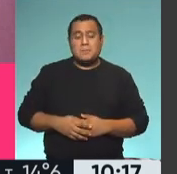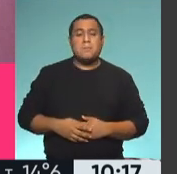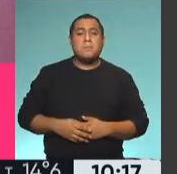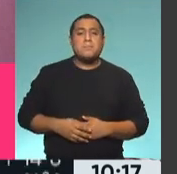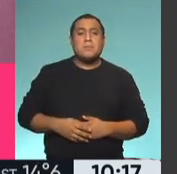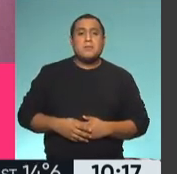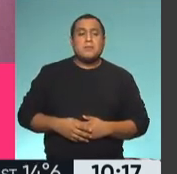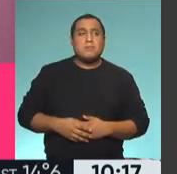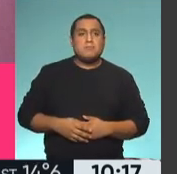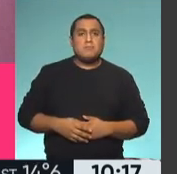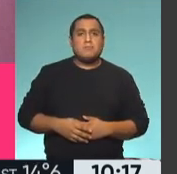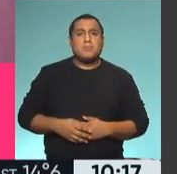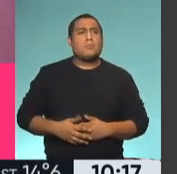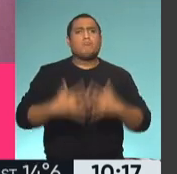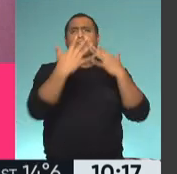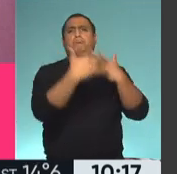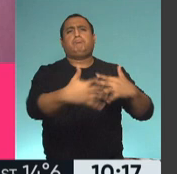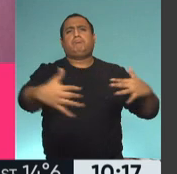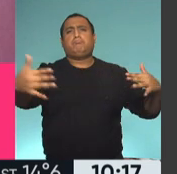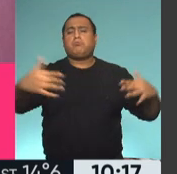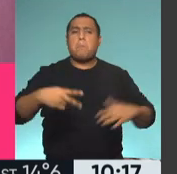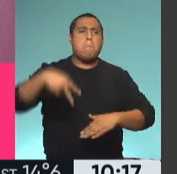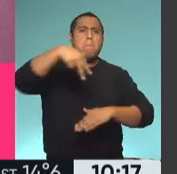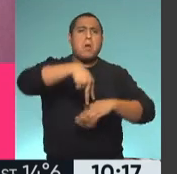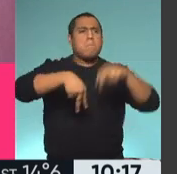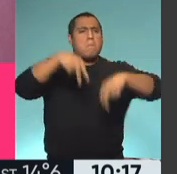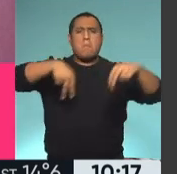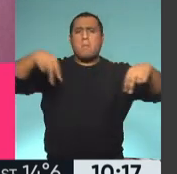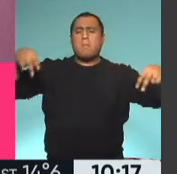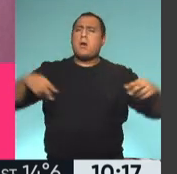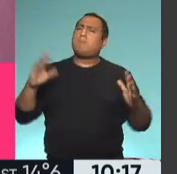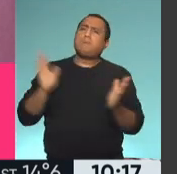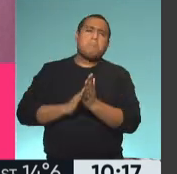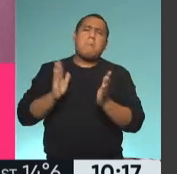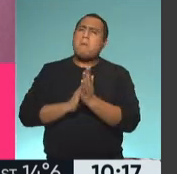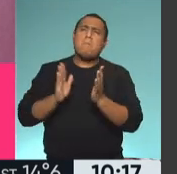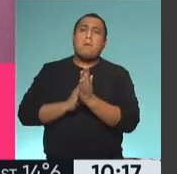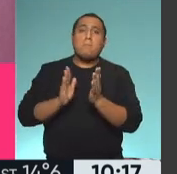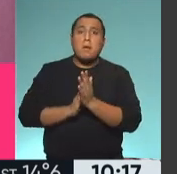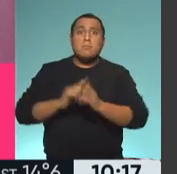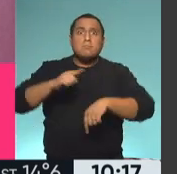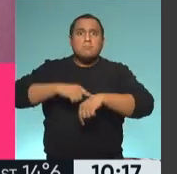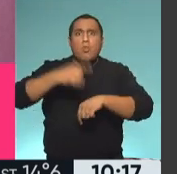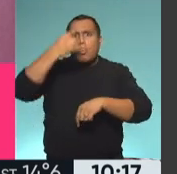El auditorio puesto de pie lo aplaudió durante 12 minutos